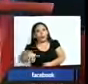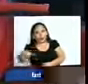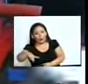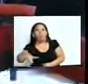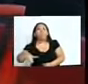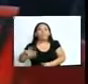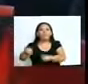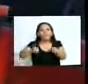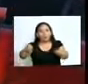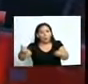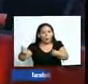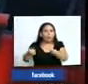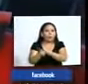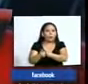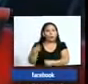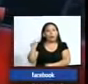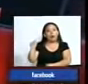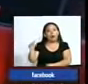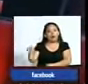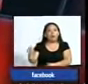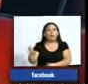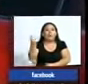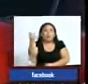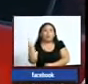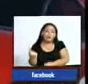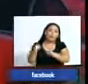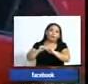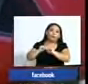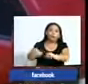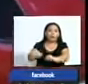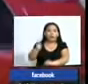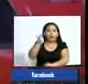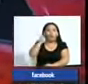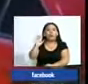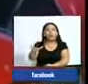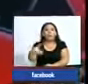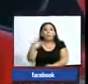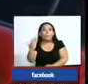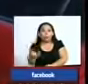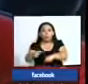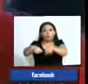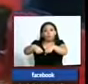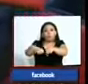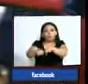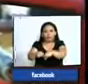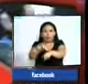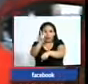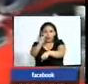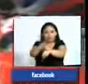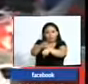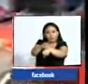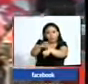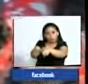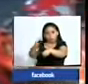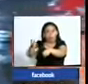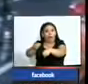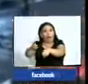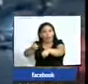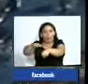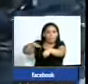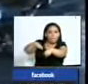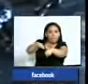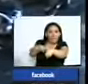del norte, donde ha dejado pues también una persona fallecida. Ahí fue embestido pues un motociclista y su acompañante, y según nos informan y según